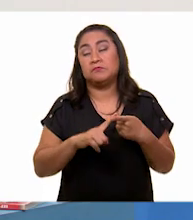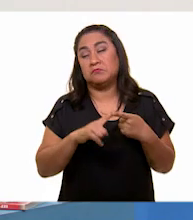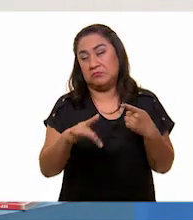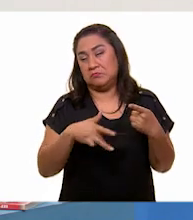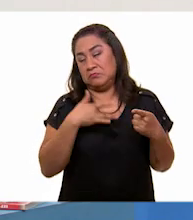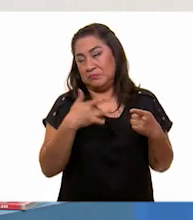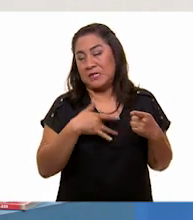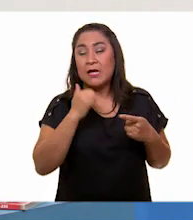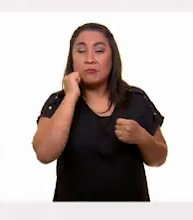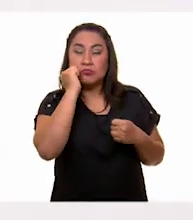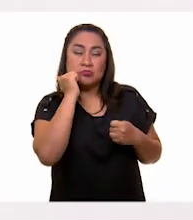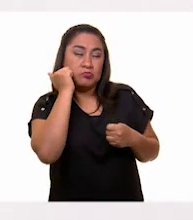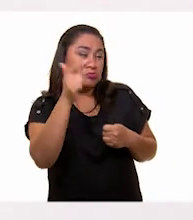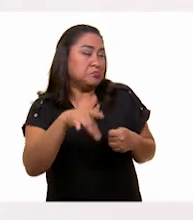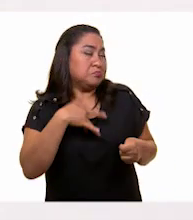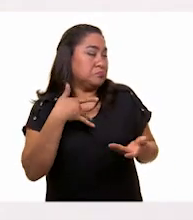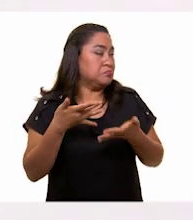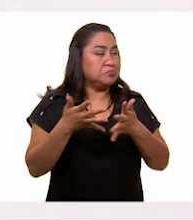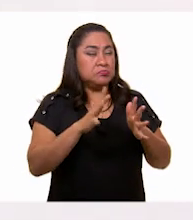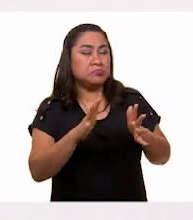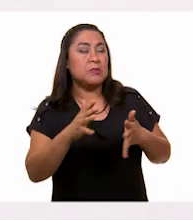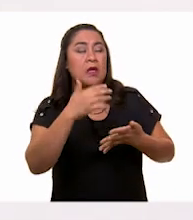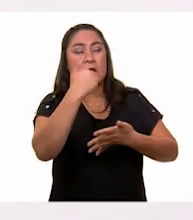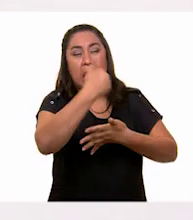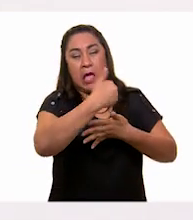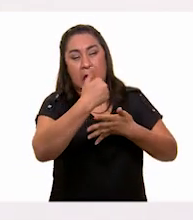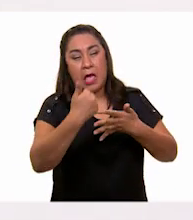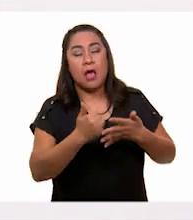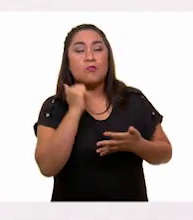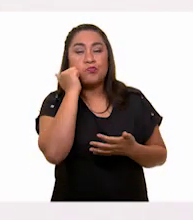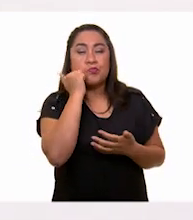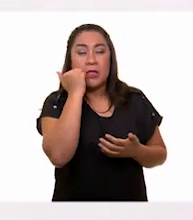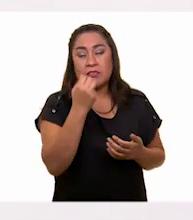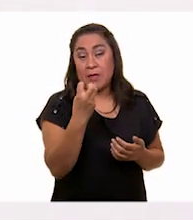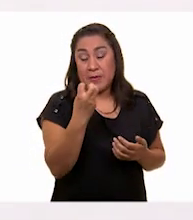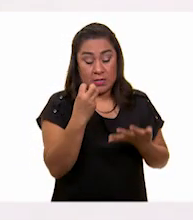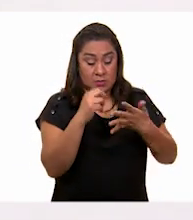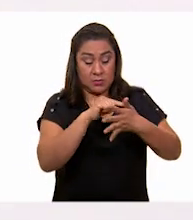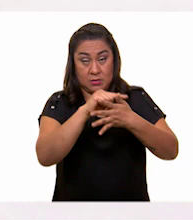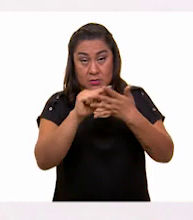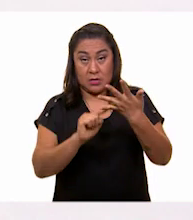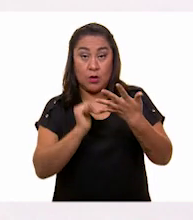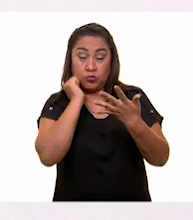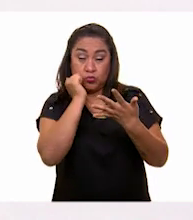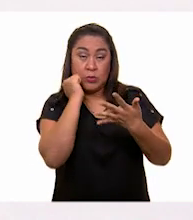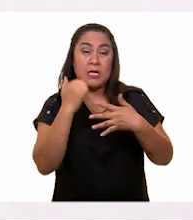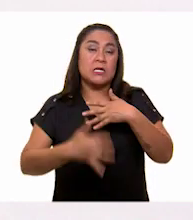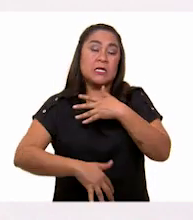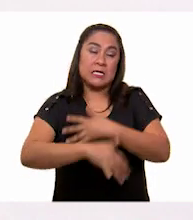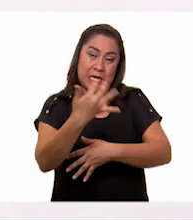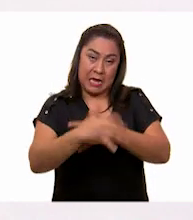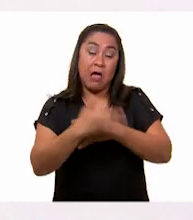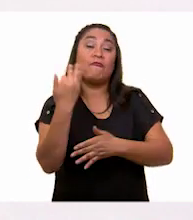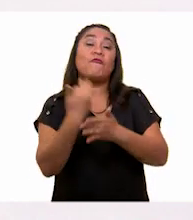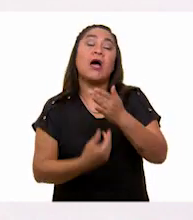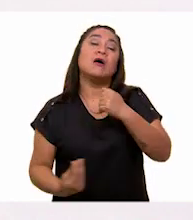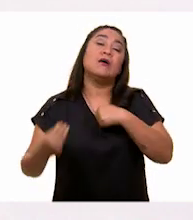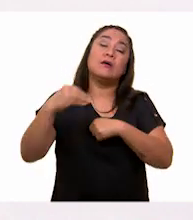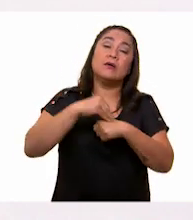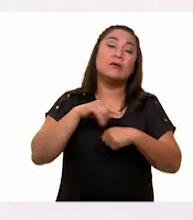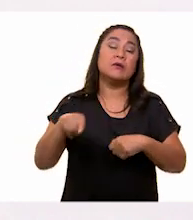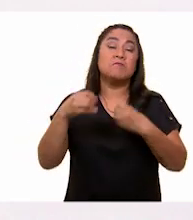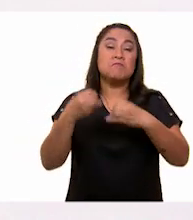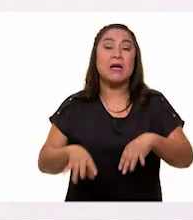costo de cada jabón en 3 pesos, porque de 5 jabones son 15 pesos, pero nos falta por repartir